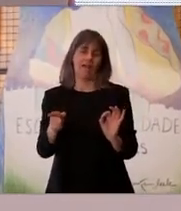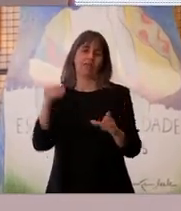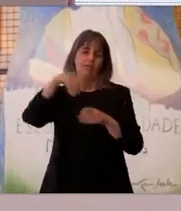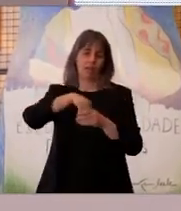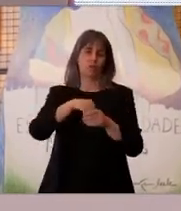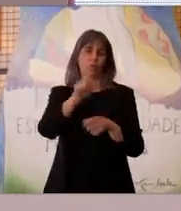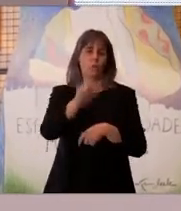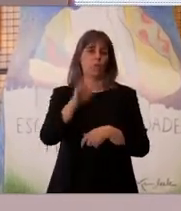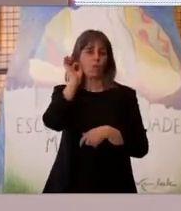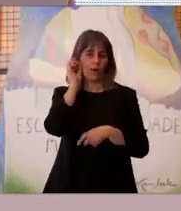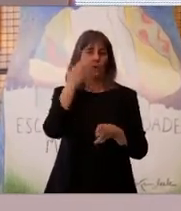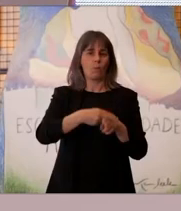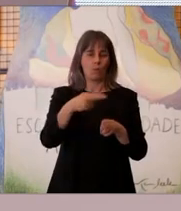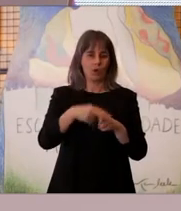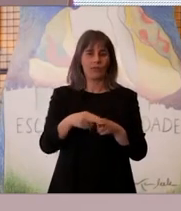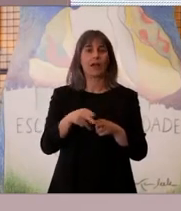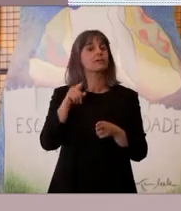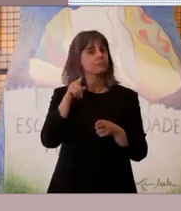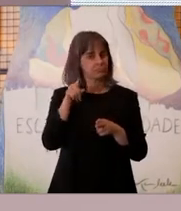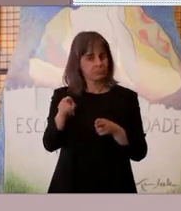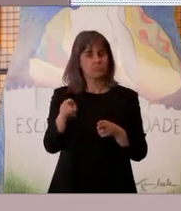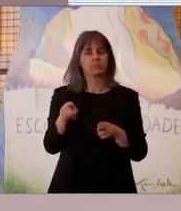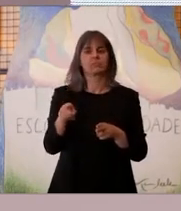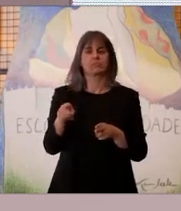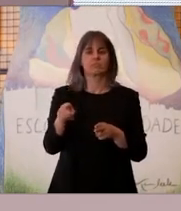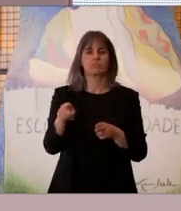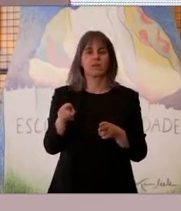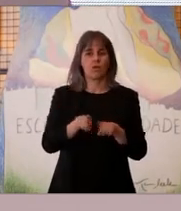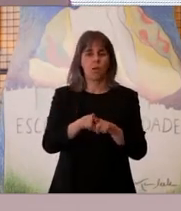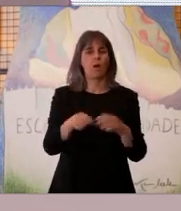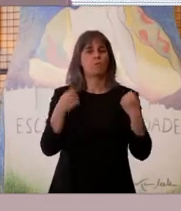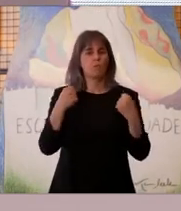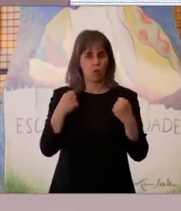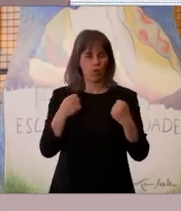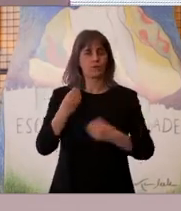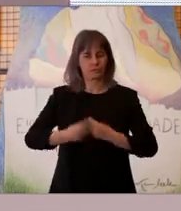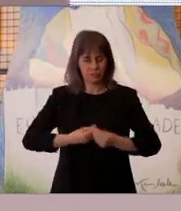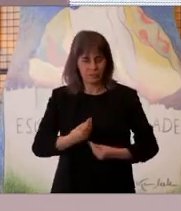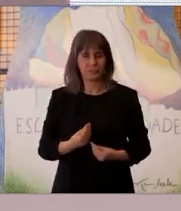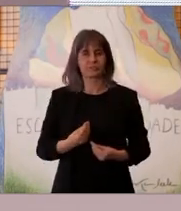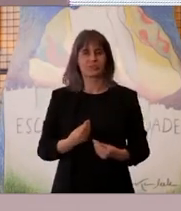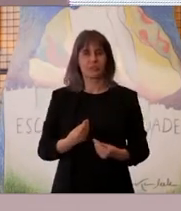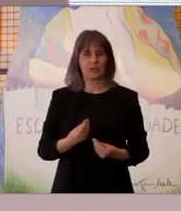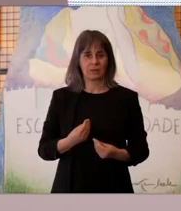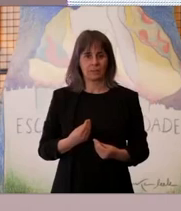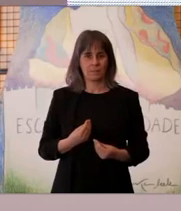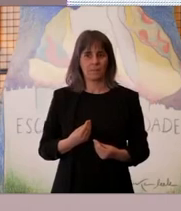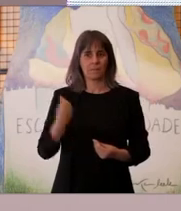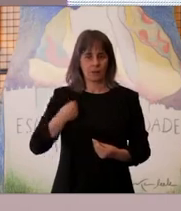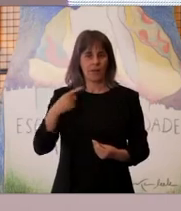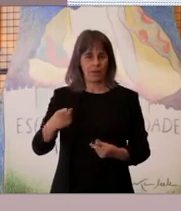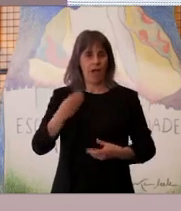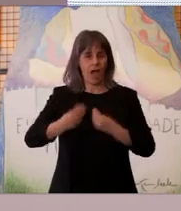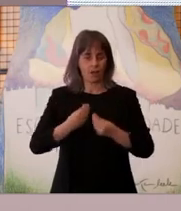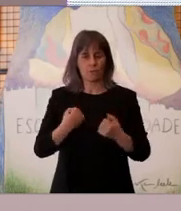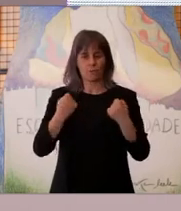que que tiene ejerce el poder que no no solo se asoma al poder sino que ejerce el poder